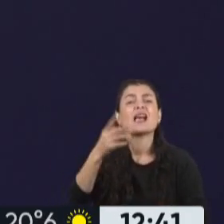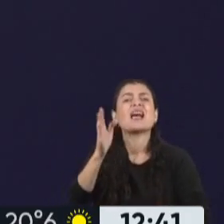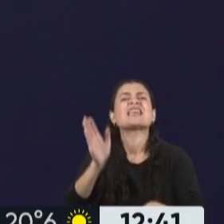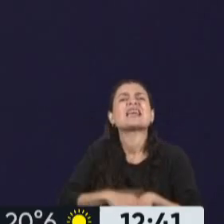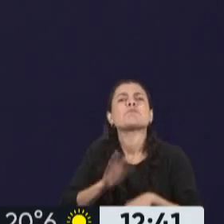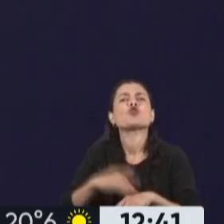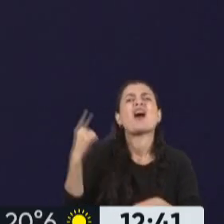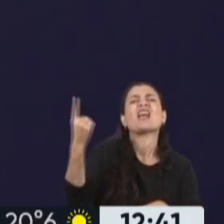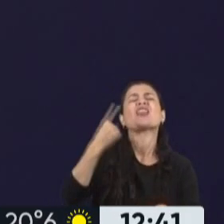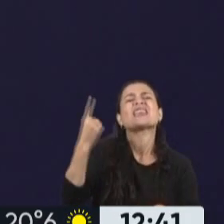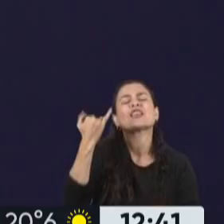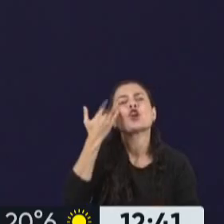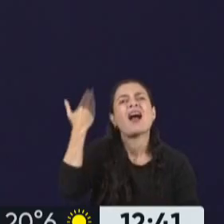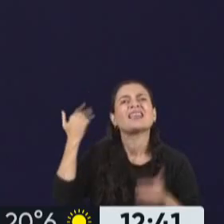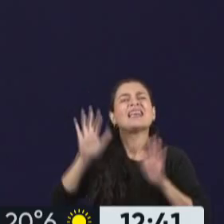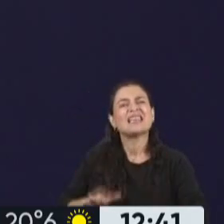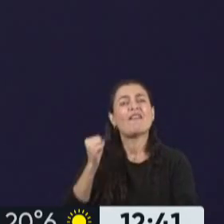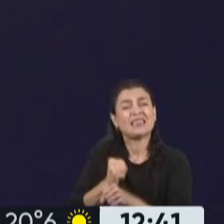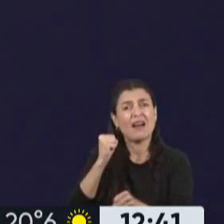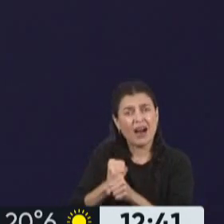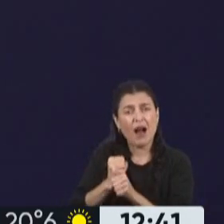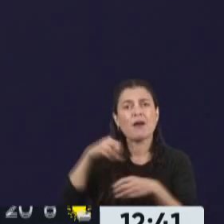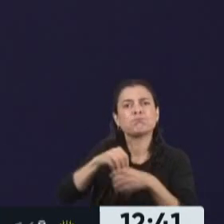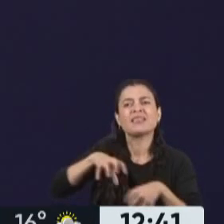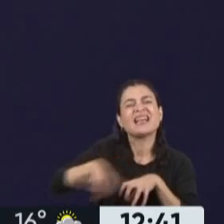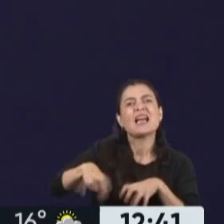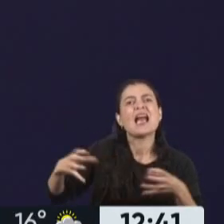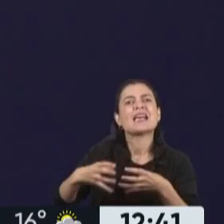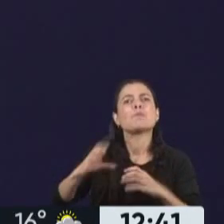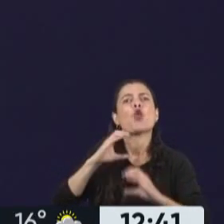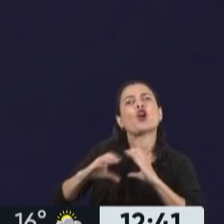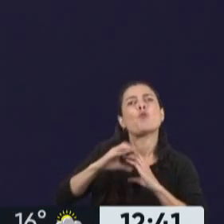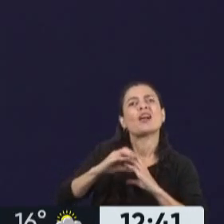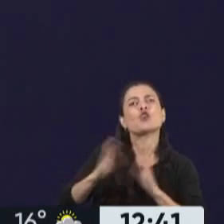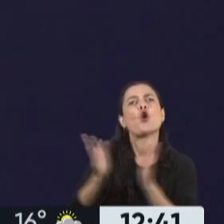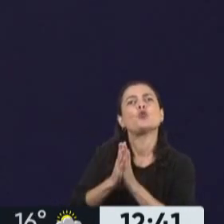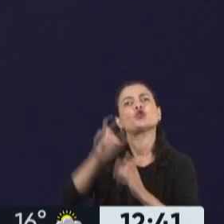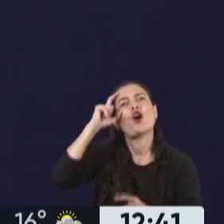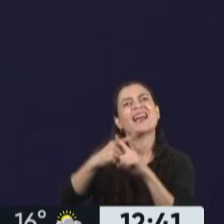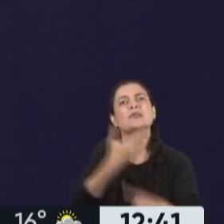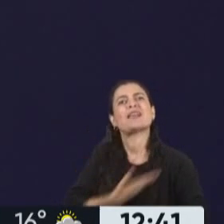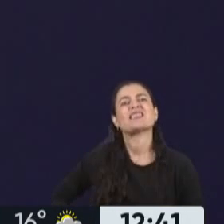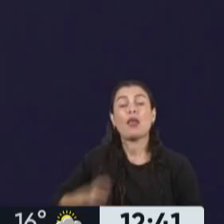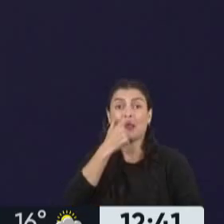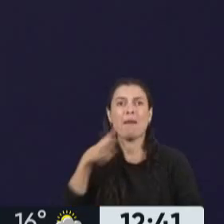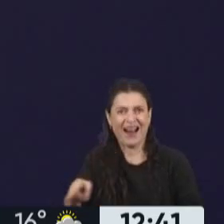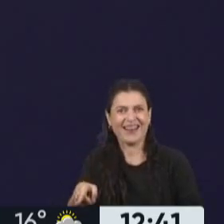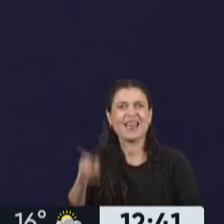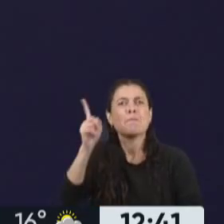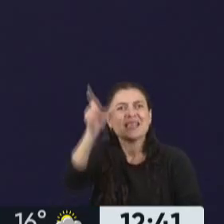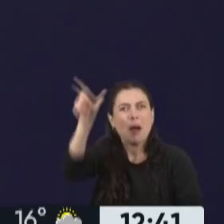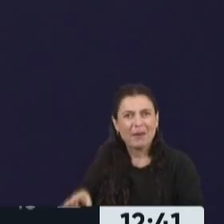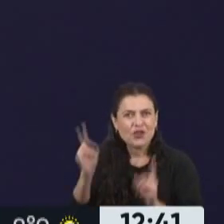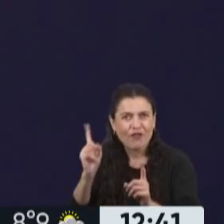cuestión había trabajado anteriormente en el área de comunicación del expresidente Mauricio Macri. Bueno,